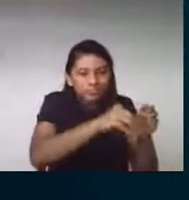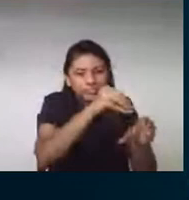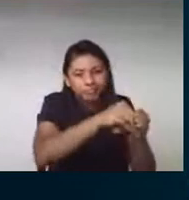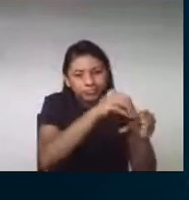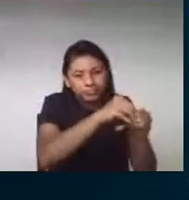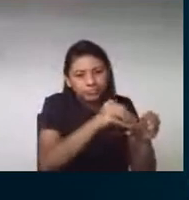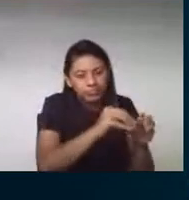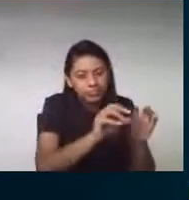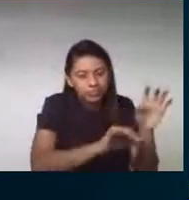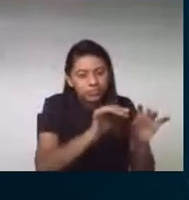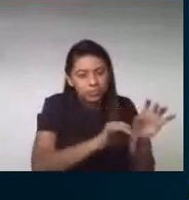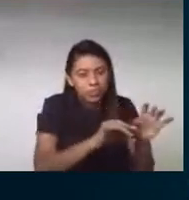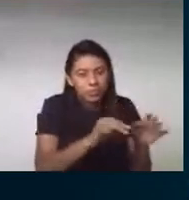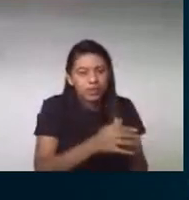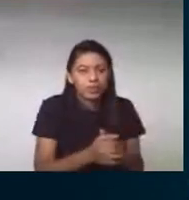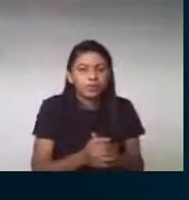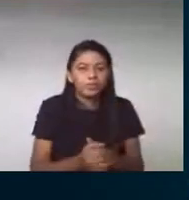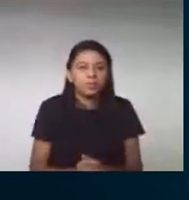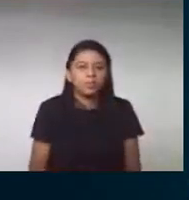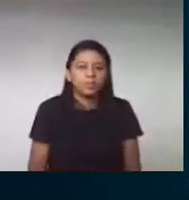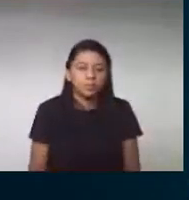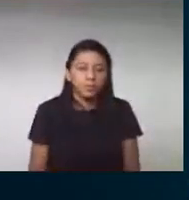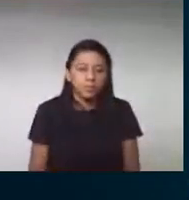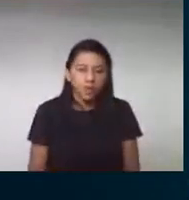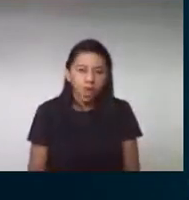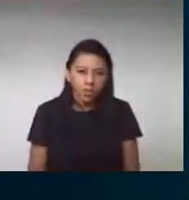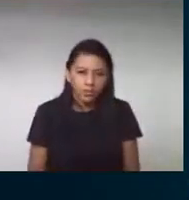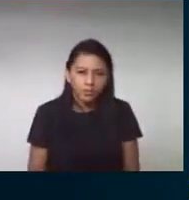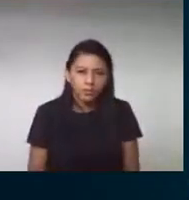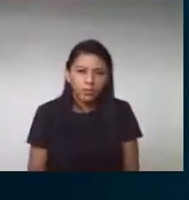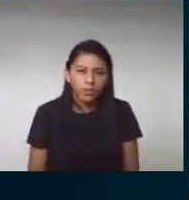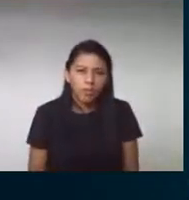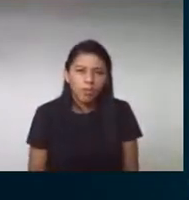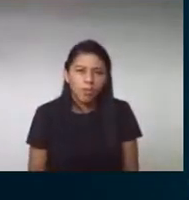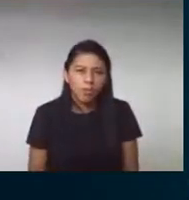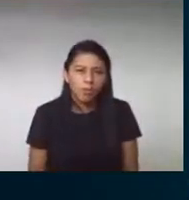qué consiste un Digital Twin de forma completa?